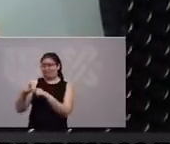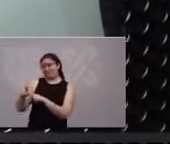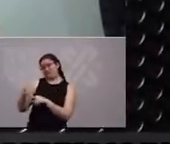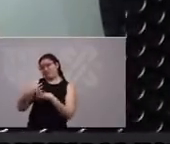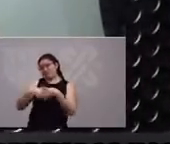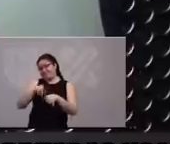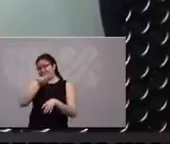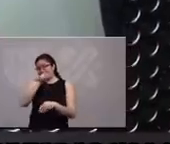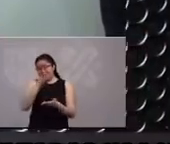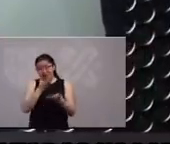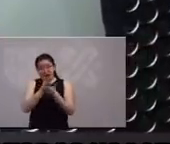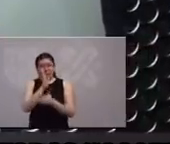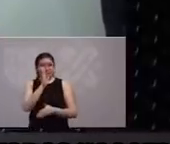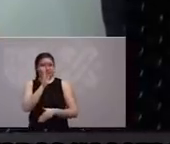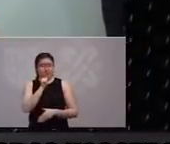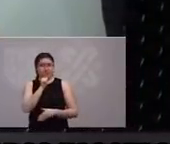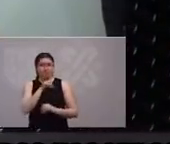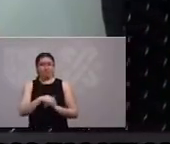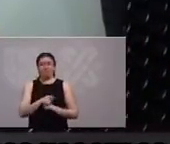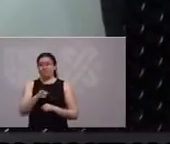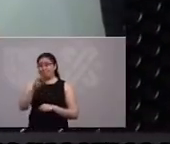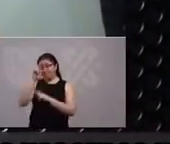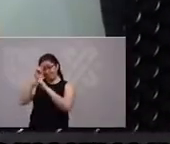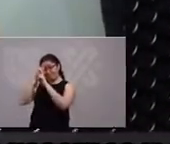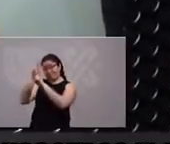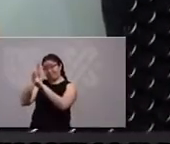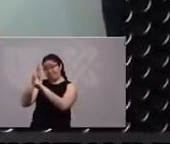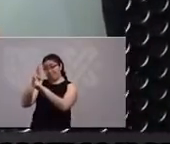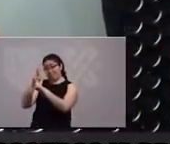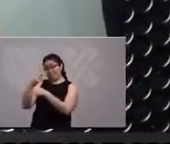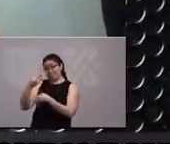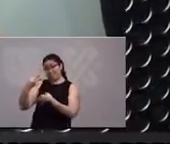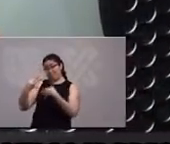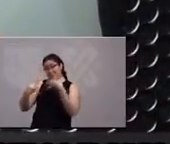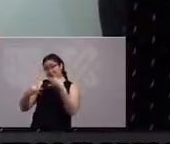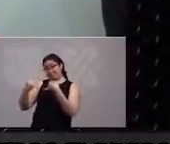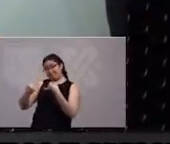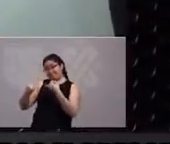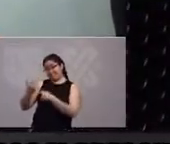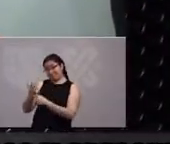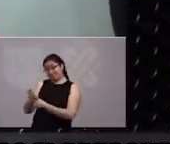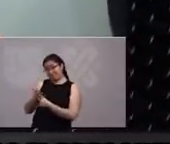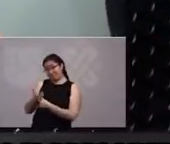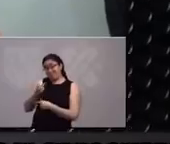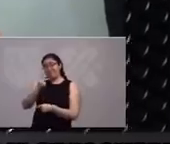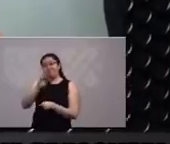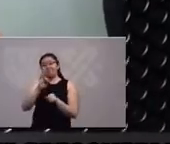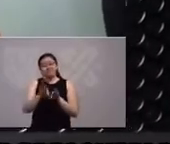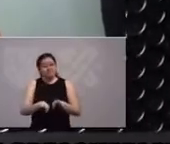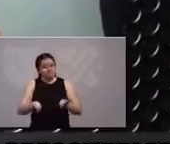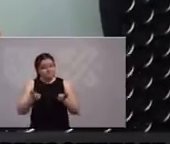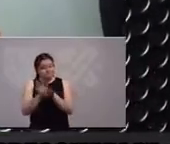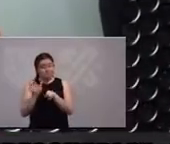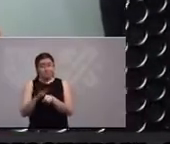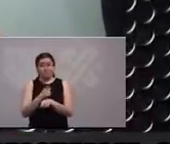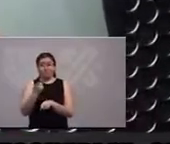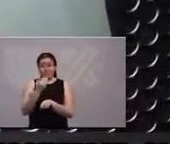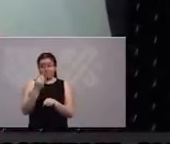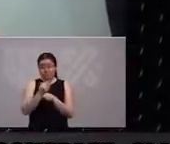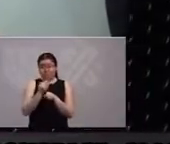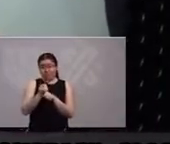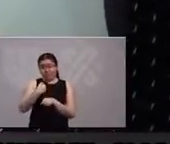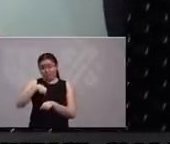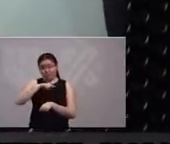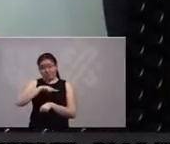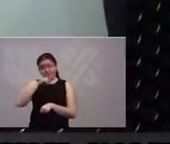lo que dicen los jueces, pero sí tenemos una presencia policial muy importante, porque el día de hoy esperamos el